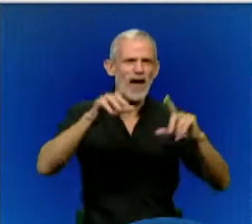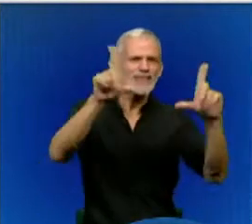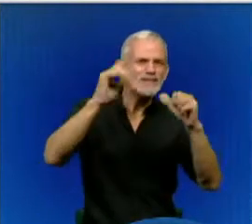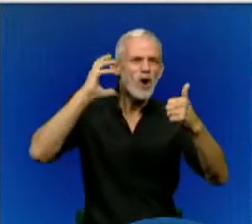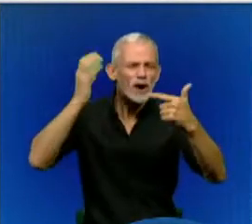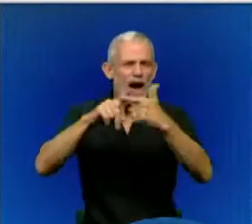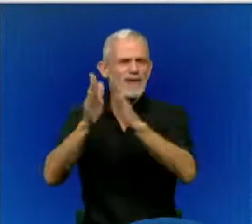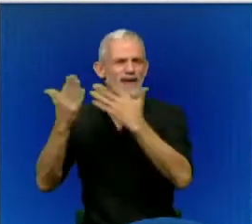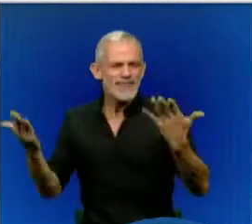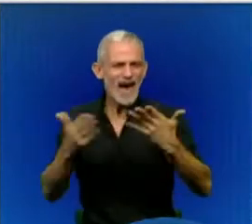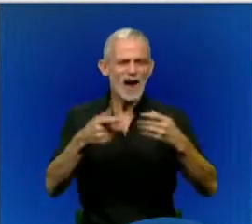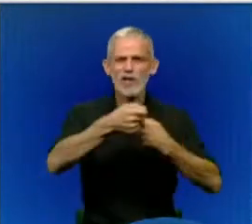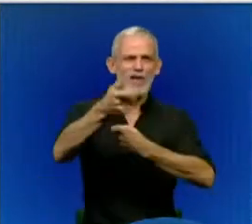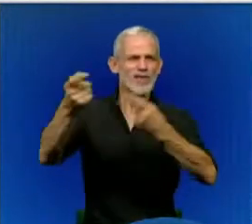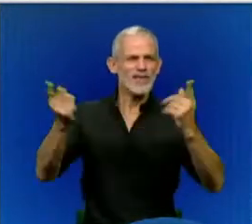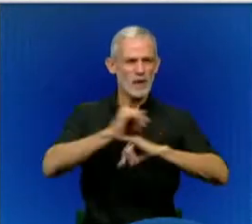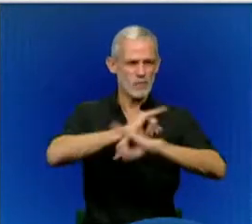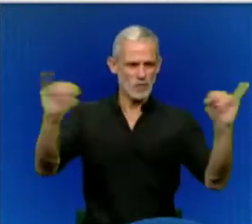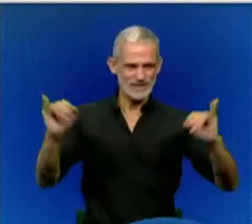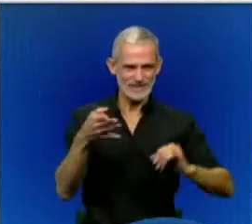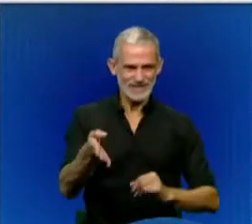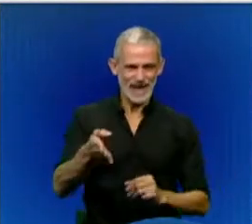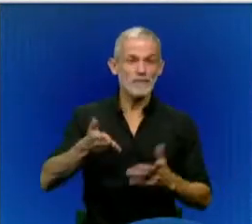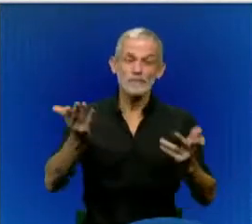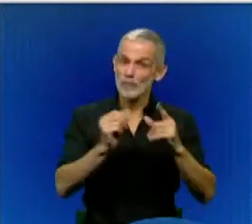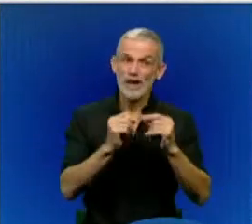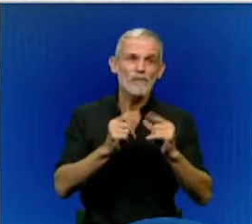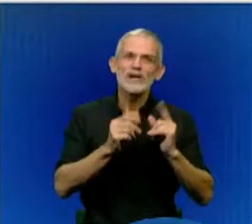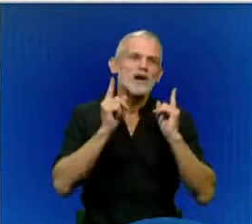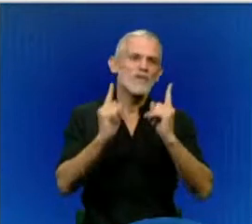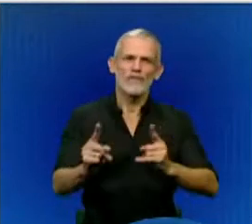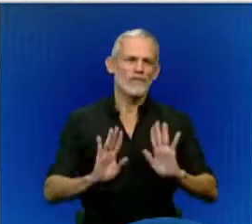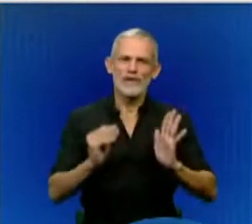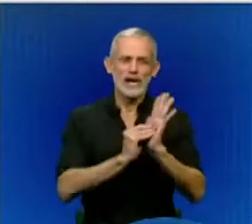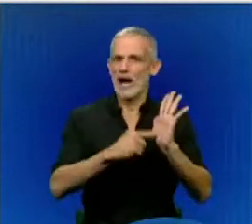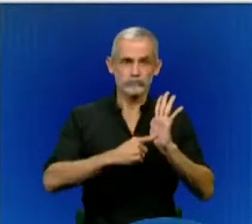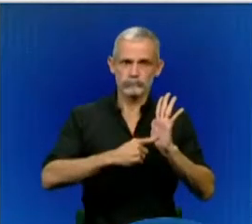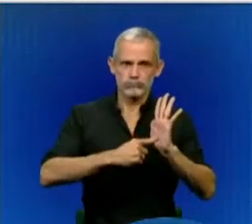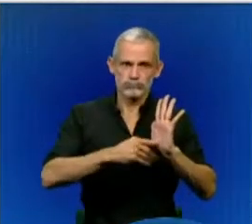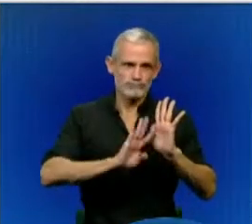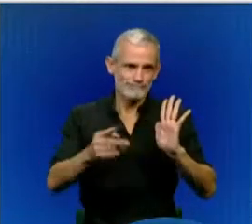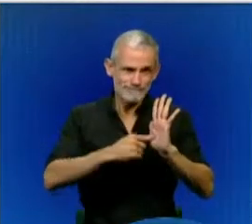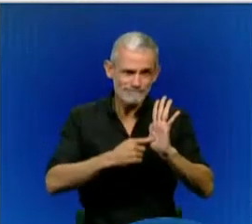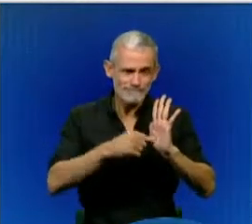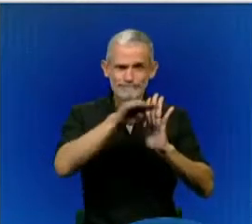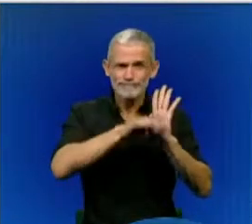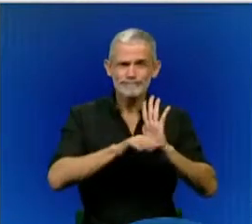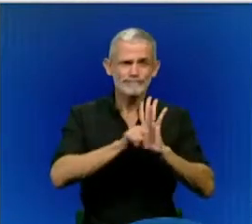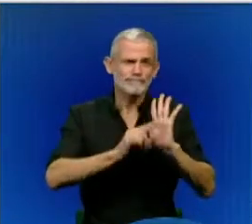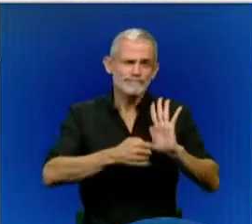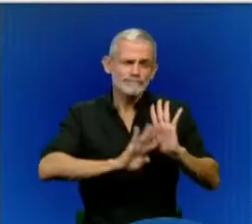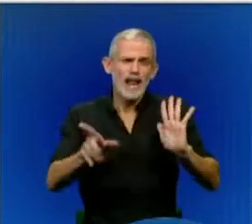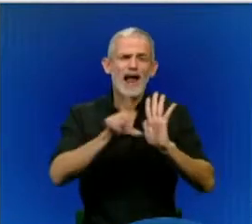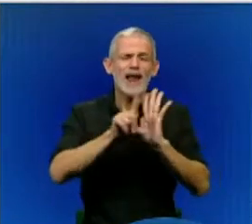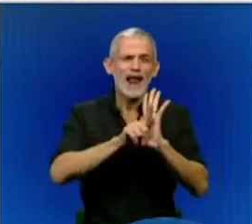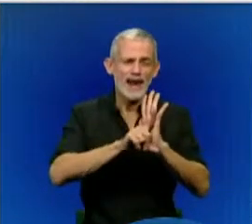escuchadas. Por supuesto, también las fechas fijas establecidas en el marco regulatorio, ¿no? Sabemos que la